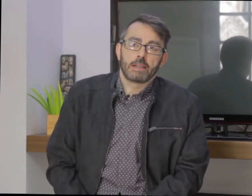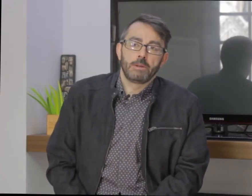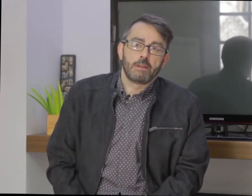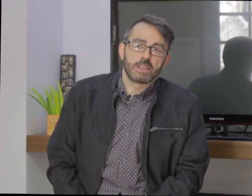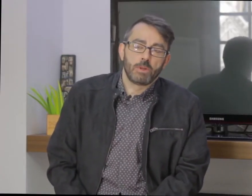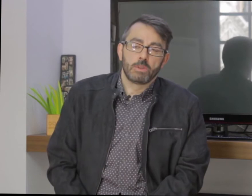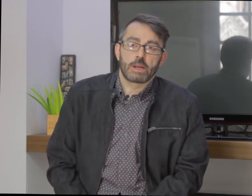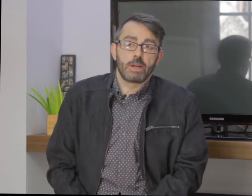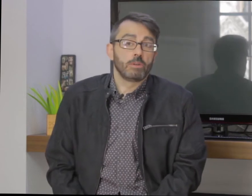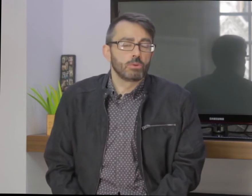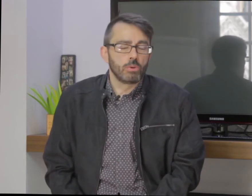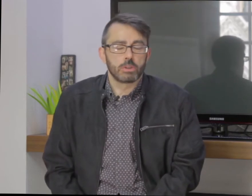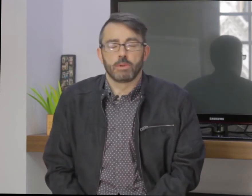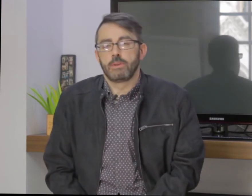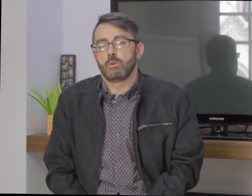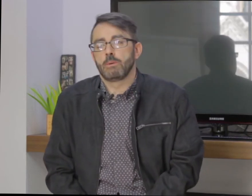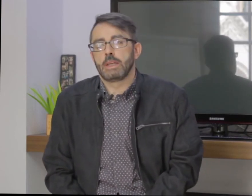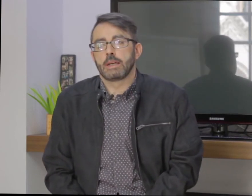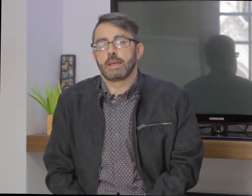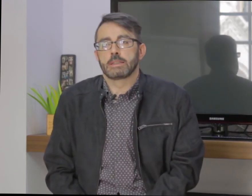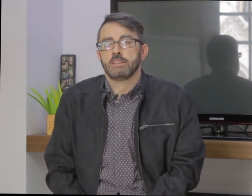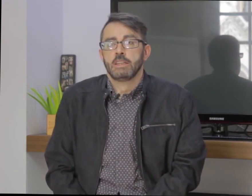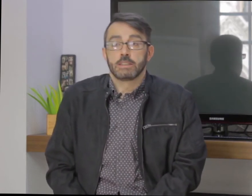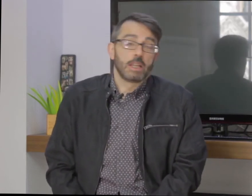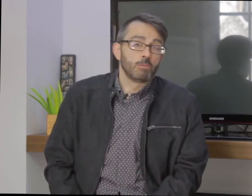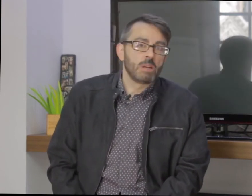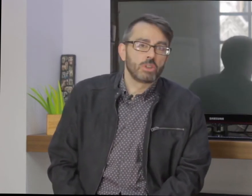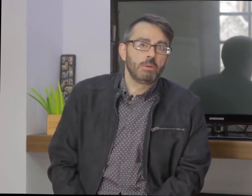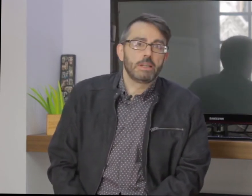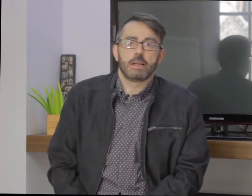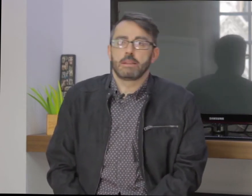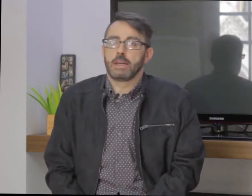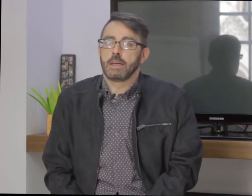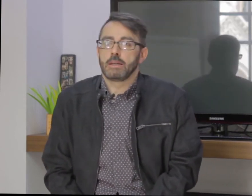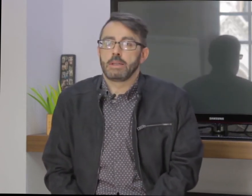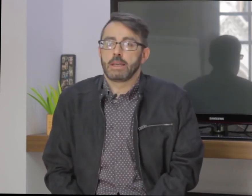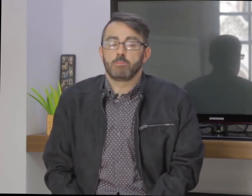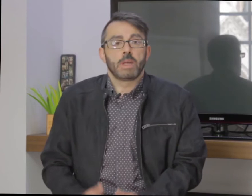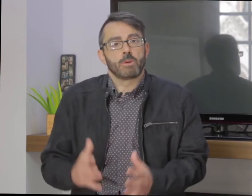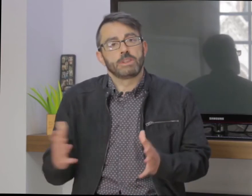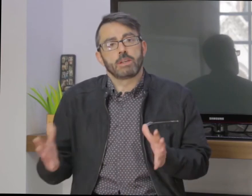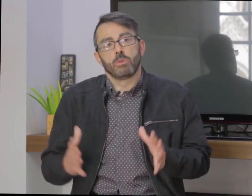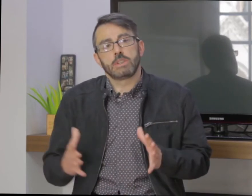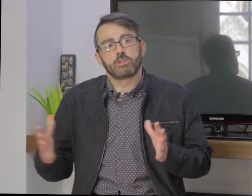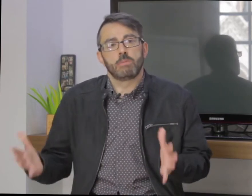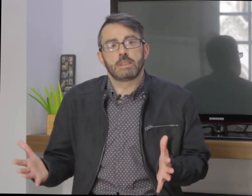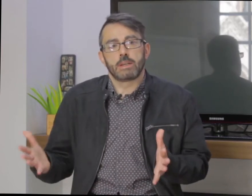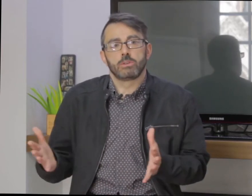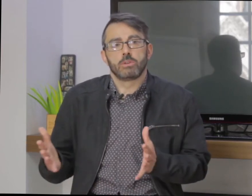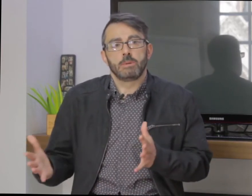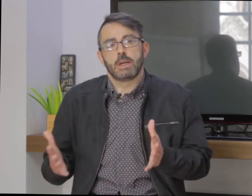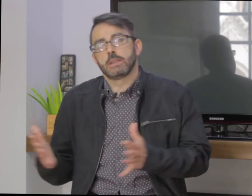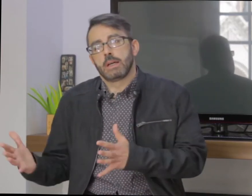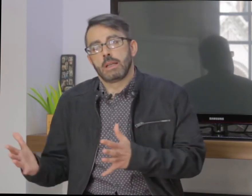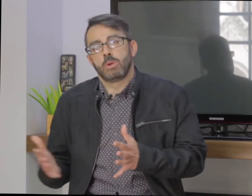actividades que podemos desarrollar de trucos porque de alguna manera que es si tenemos la posibilidad de aprovechar como los días son más largos